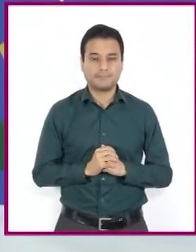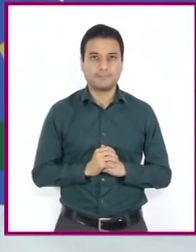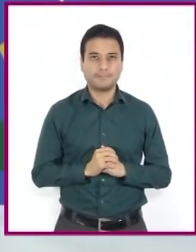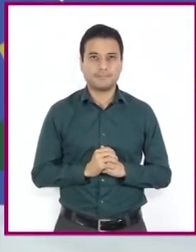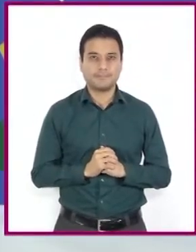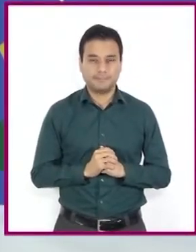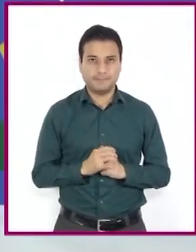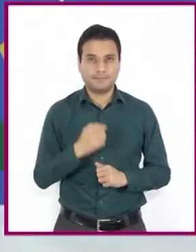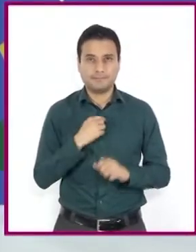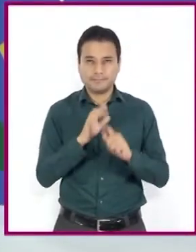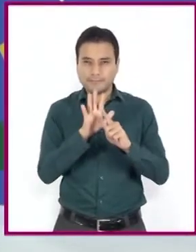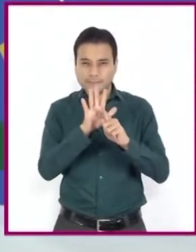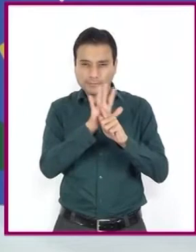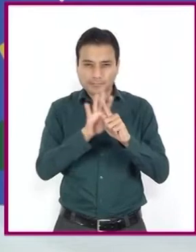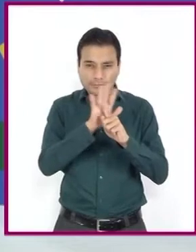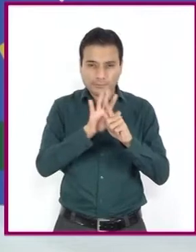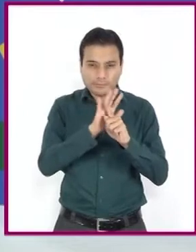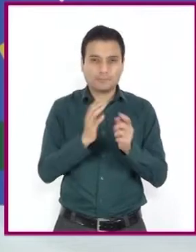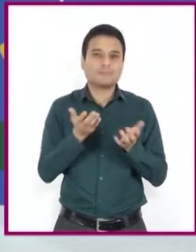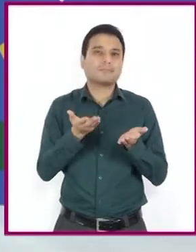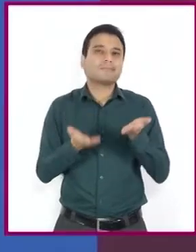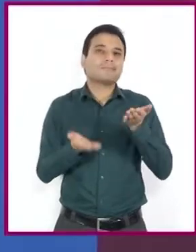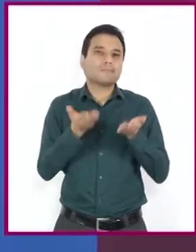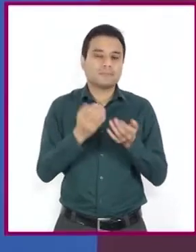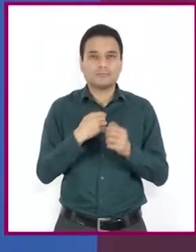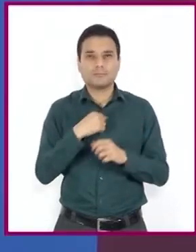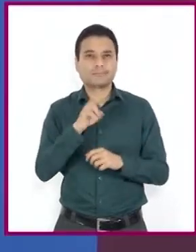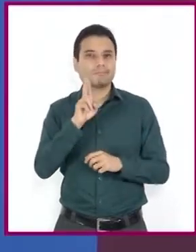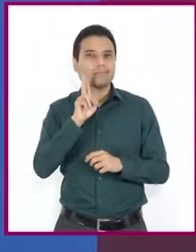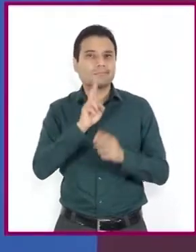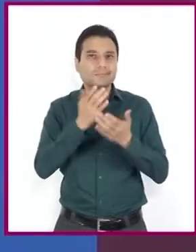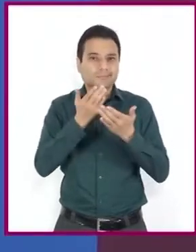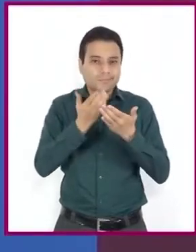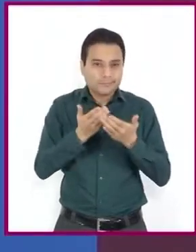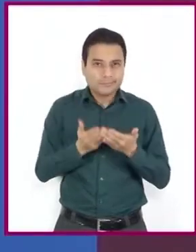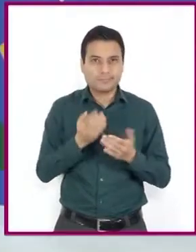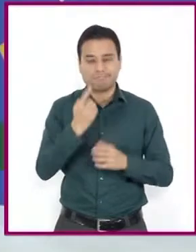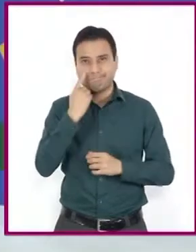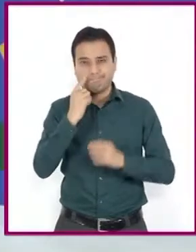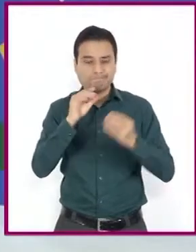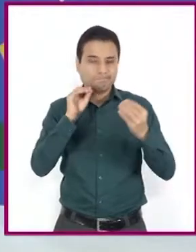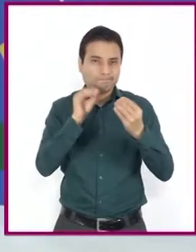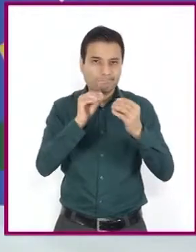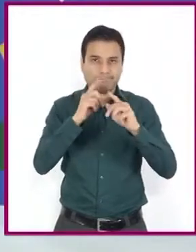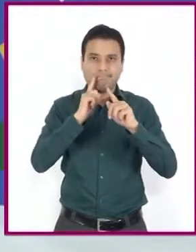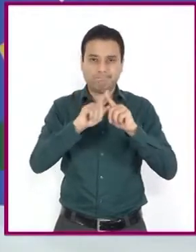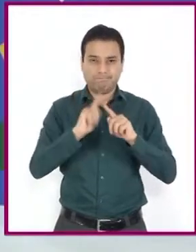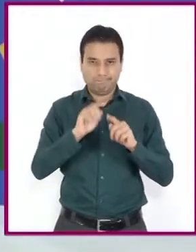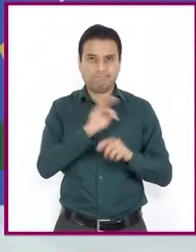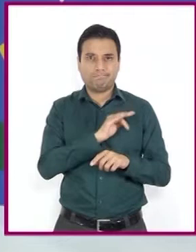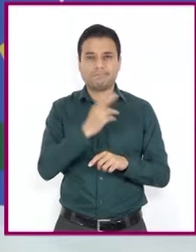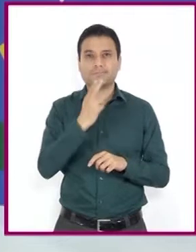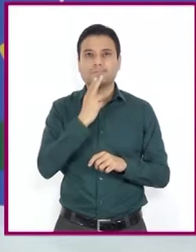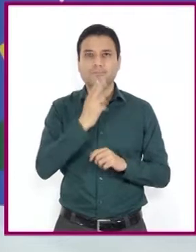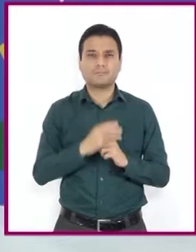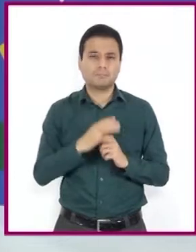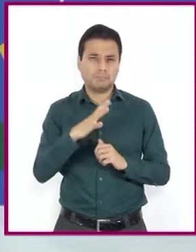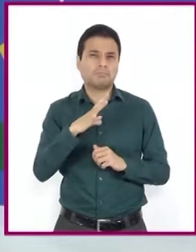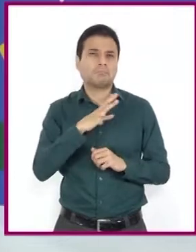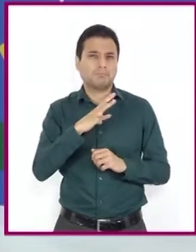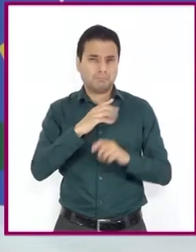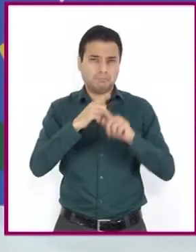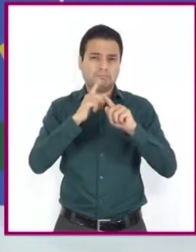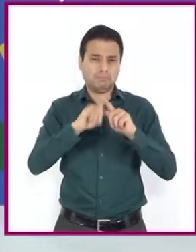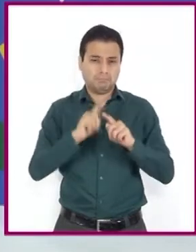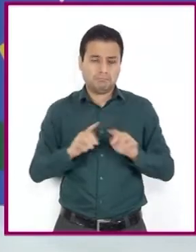capacidad de convencimiento dependerá de los argumentos que se elijan para defenderla. Existen diferentes tipos de textos